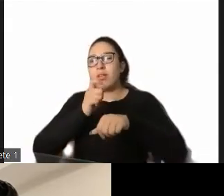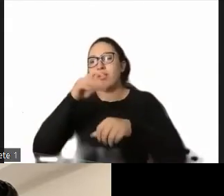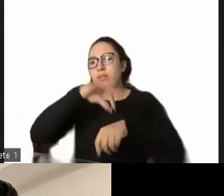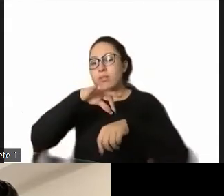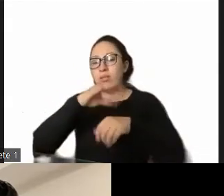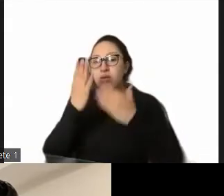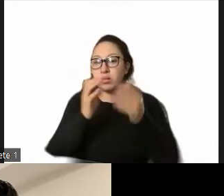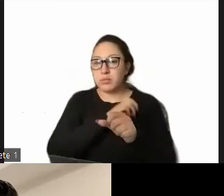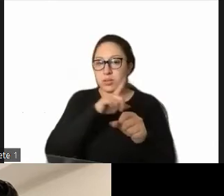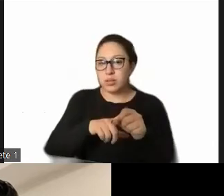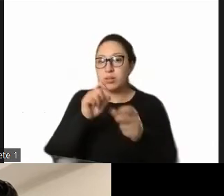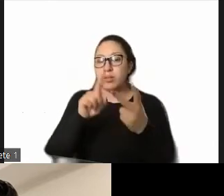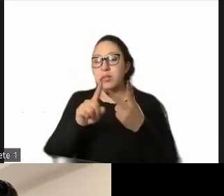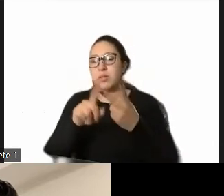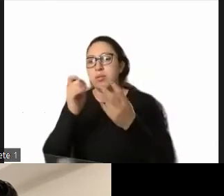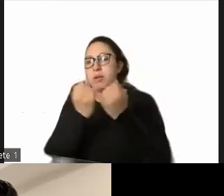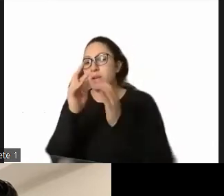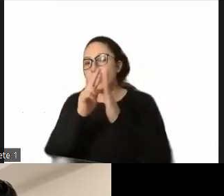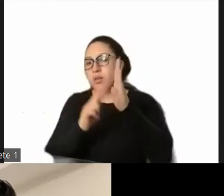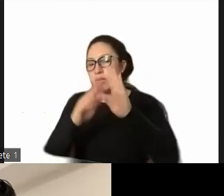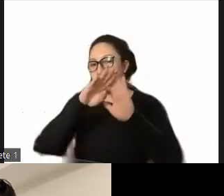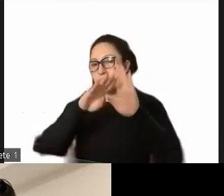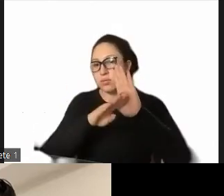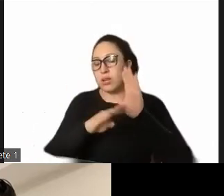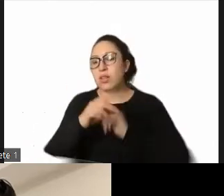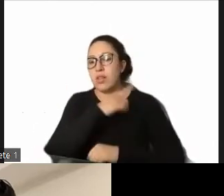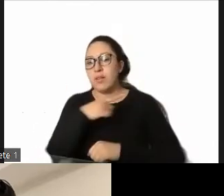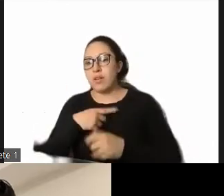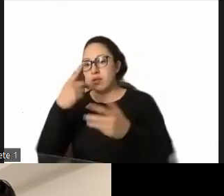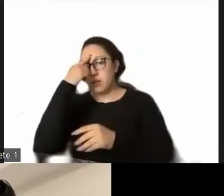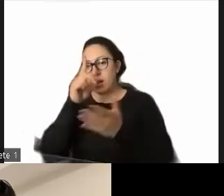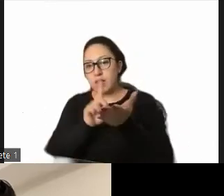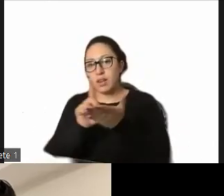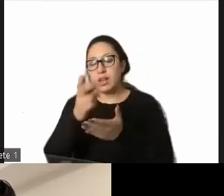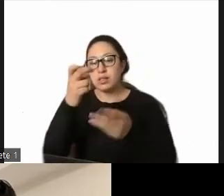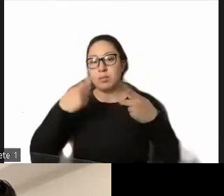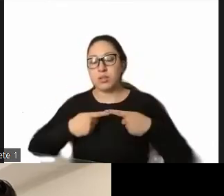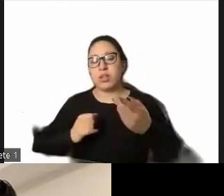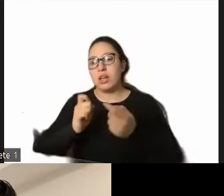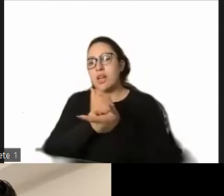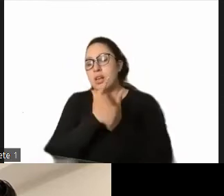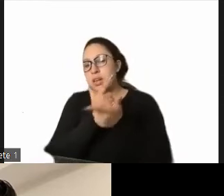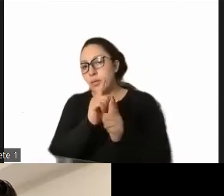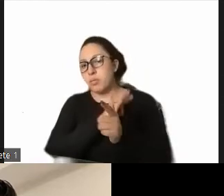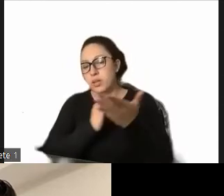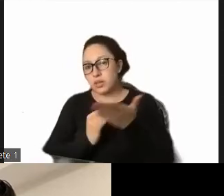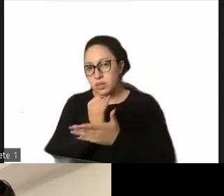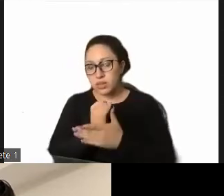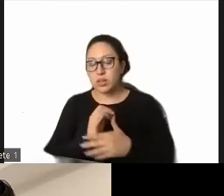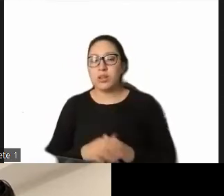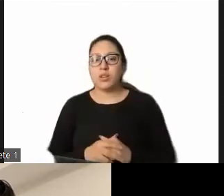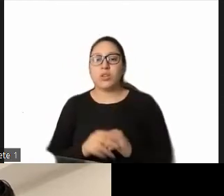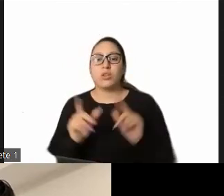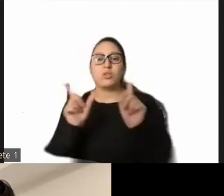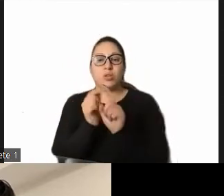y límites que deben de sujetarse al ejercicio del derecho a la objeción de conciencia. Yo debo de precisar, compañeras y compañeros,